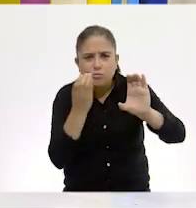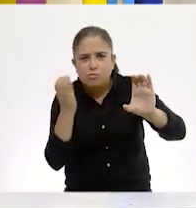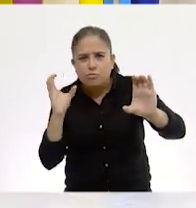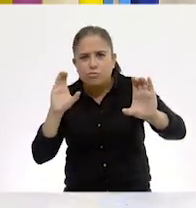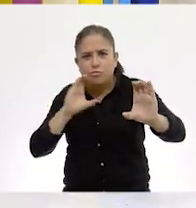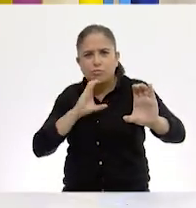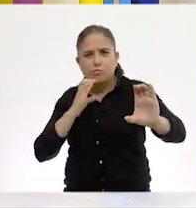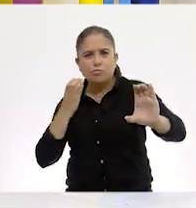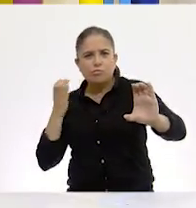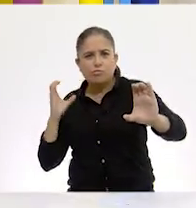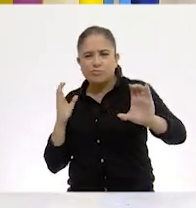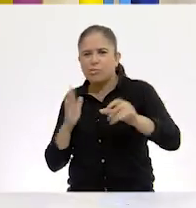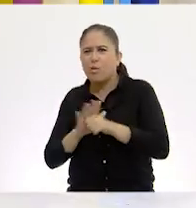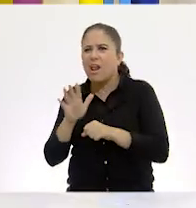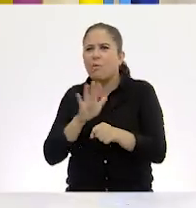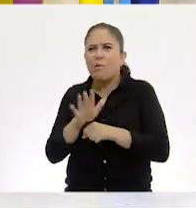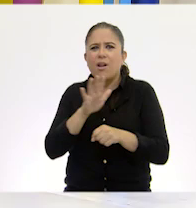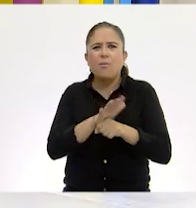hacer? Curvo.